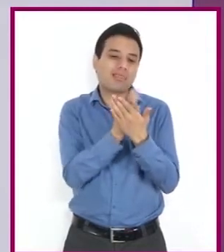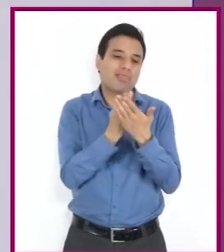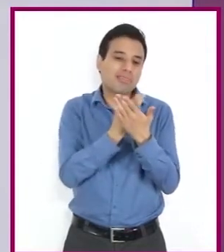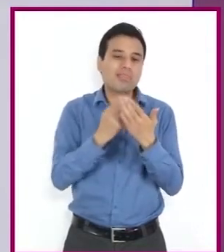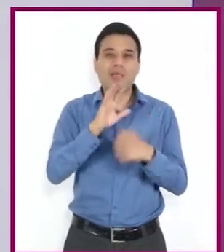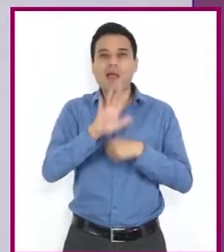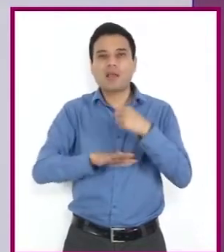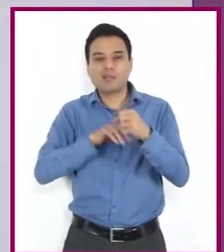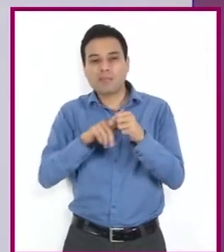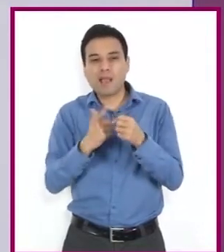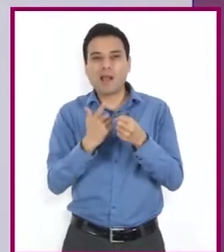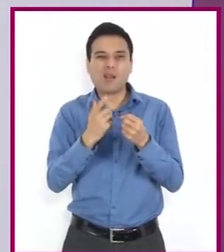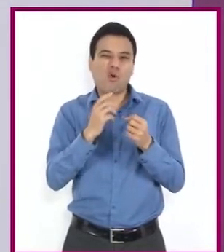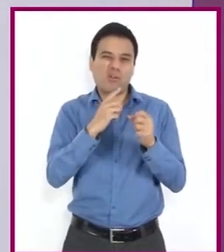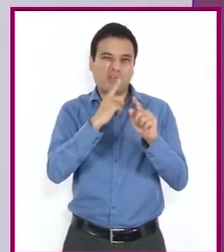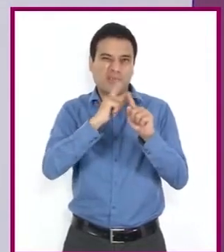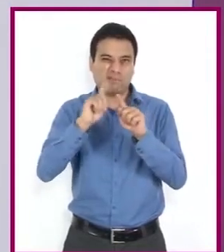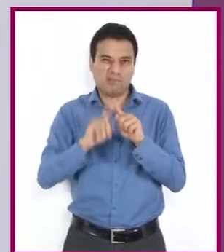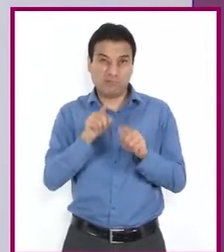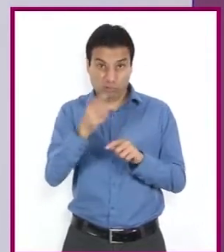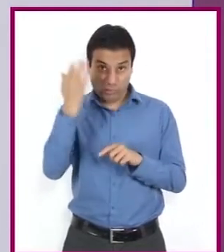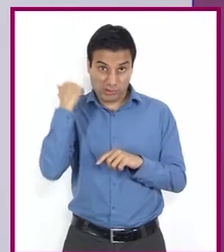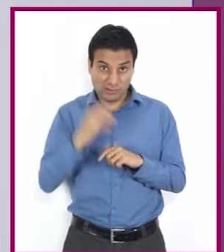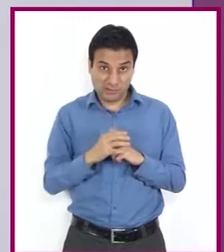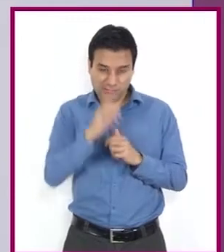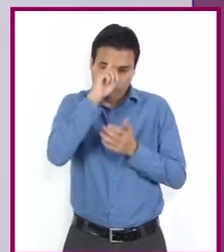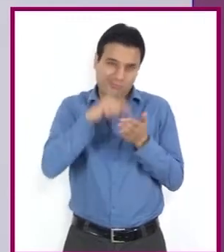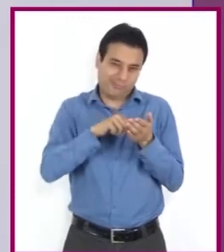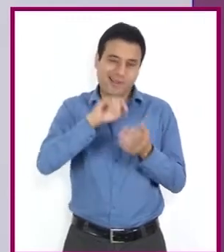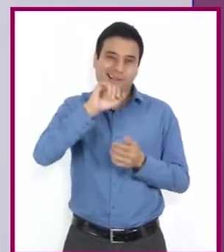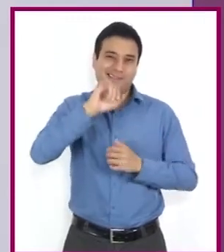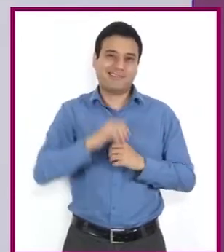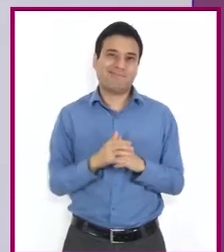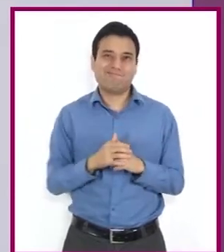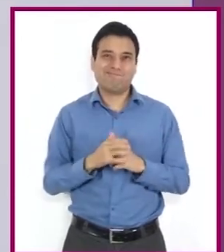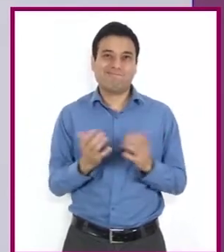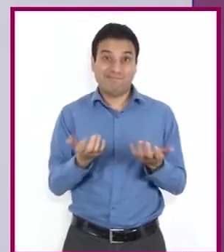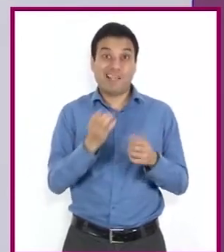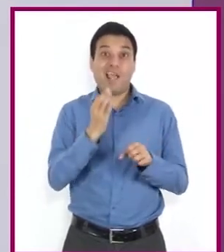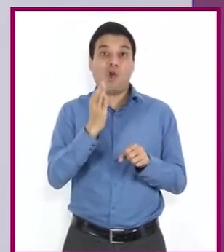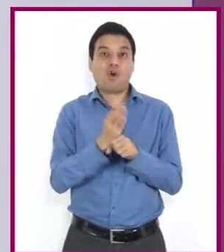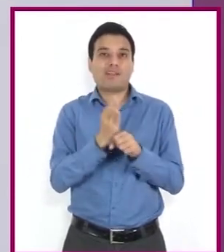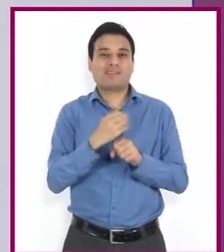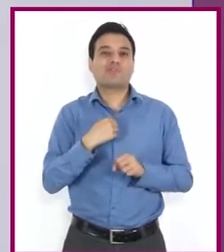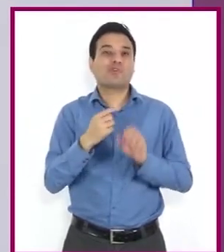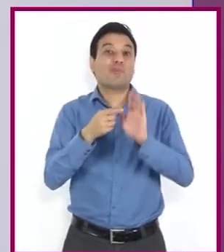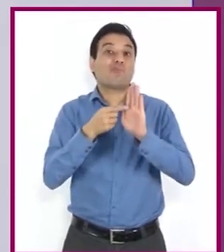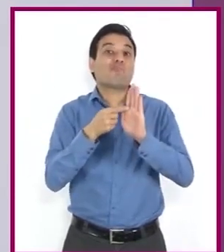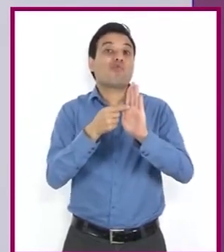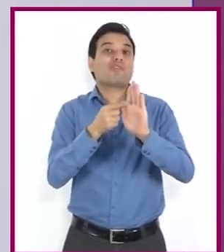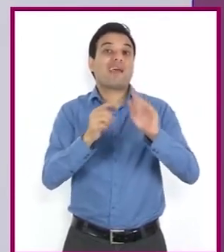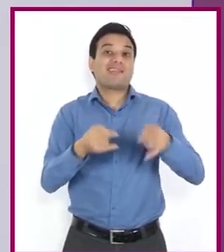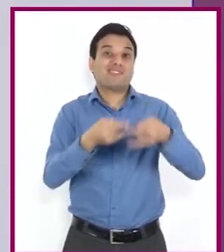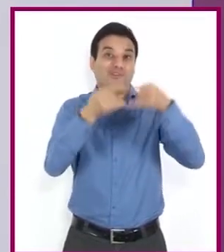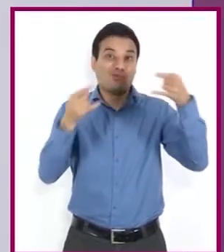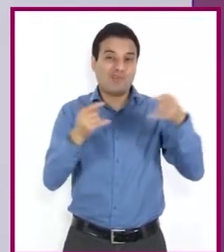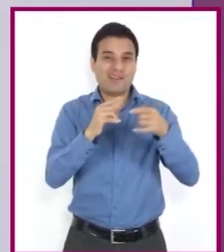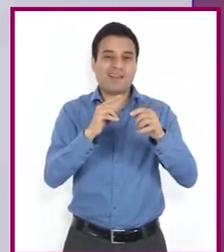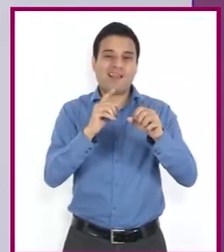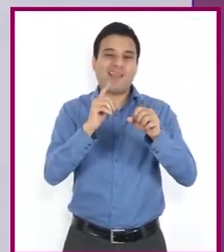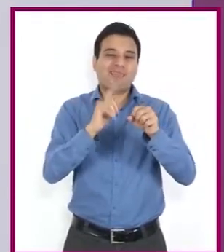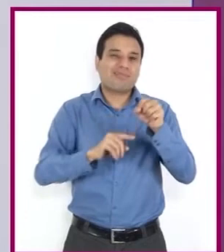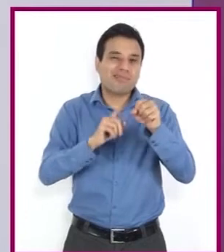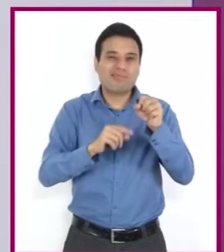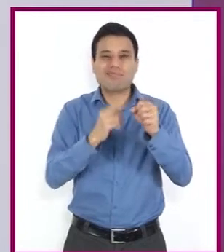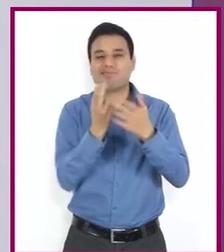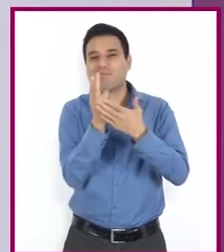fantásticos? Seguramente sí. Y así como les compartimos esta narración transformada en historieta, utilizando recursos